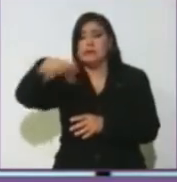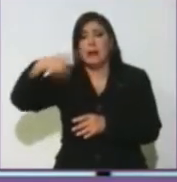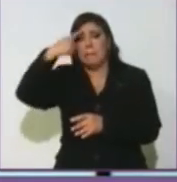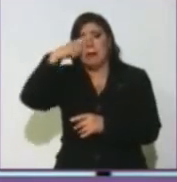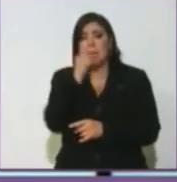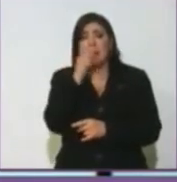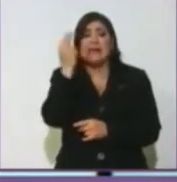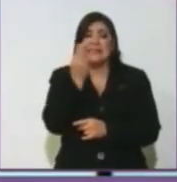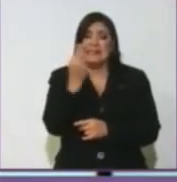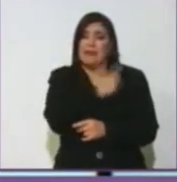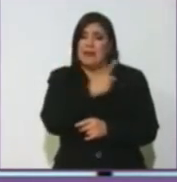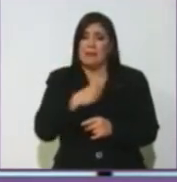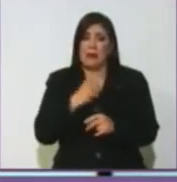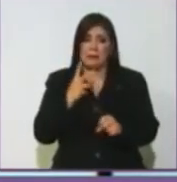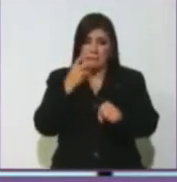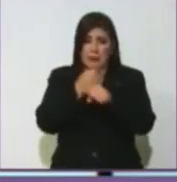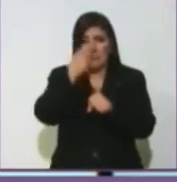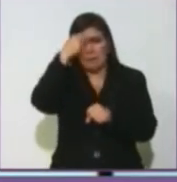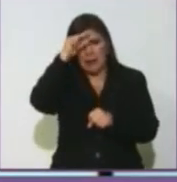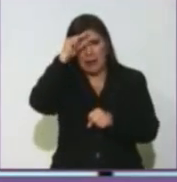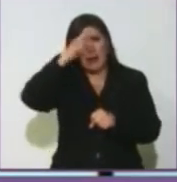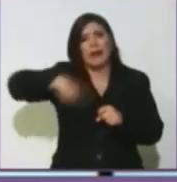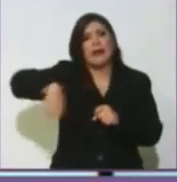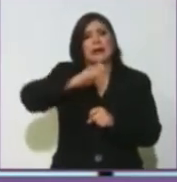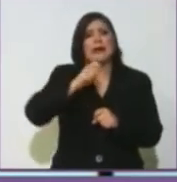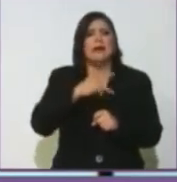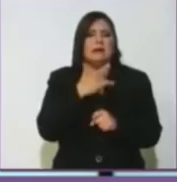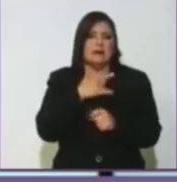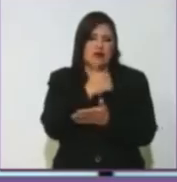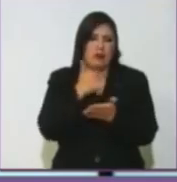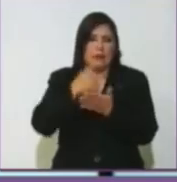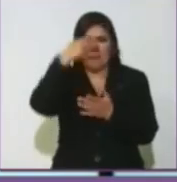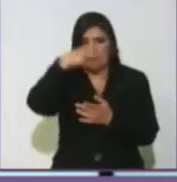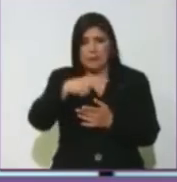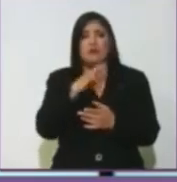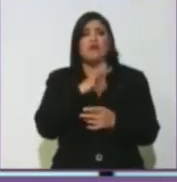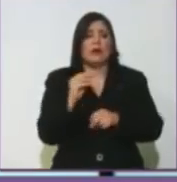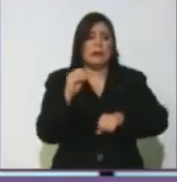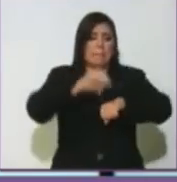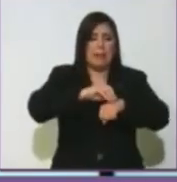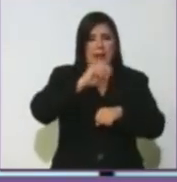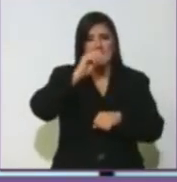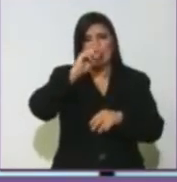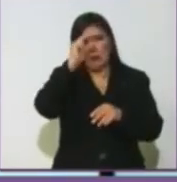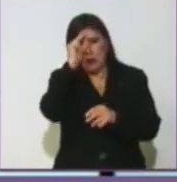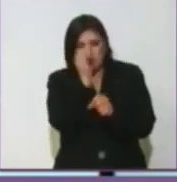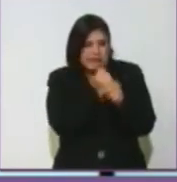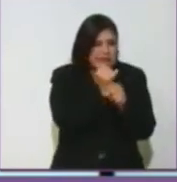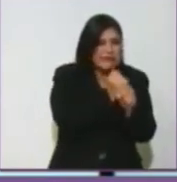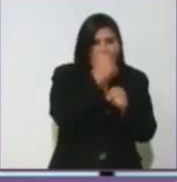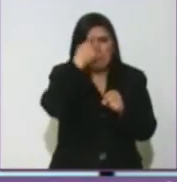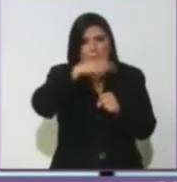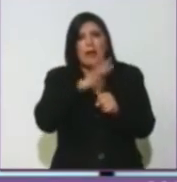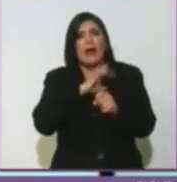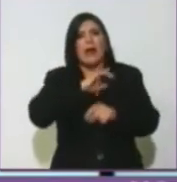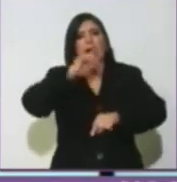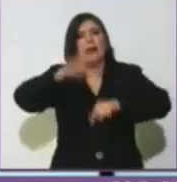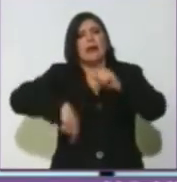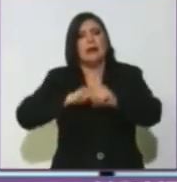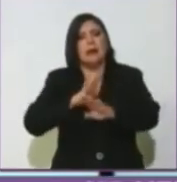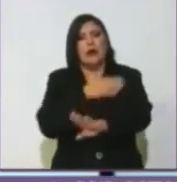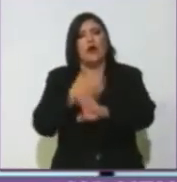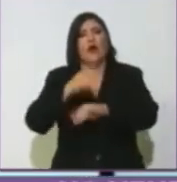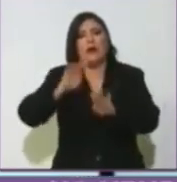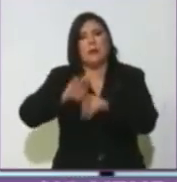recuperar la inteligencia de la ciudad de méxico- crear una agencia de inteligencia contra el crimen en la propia ciudad